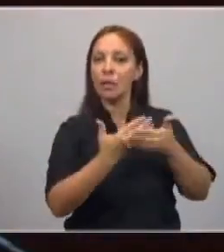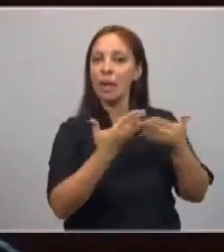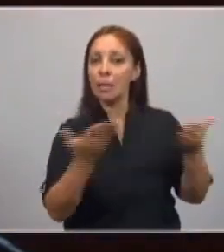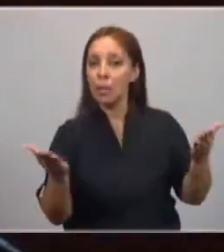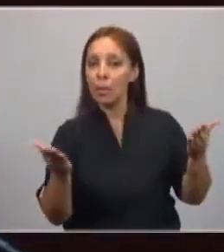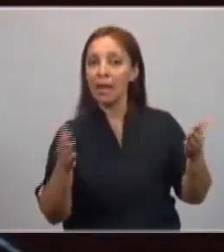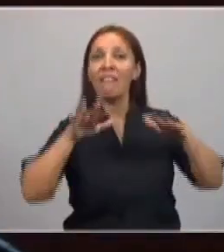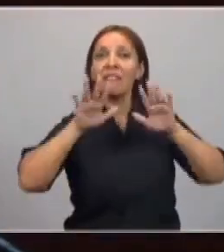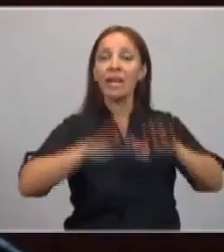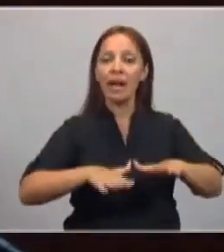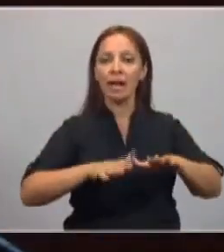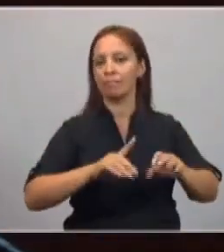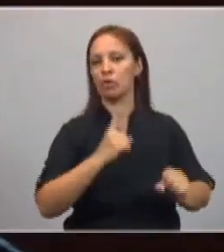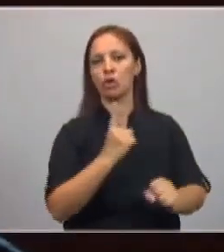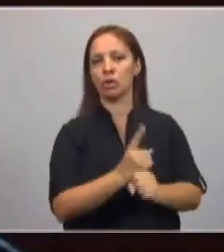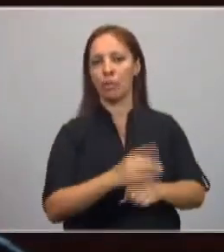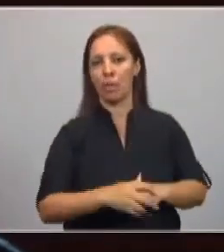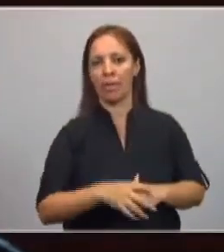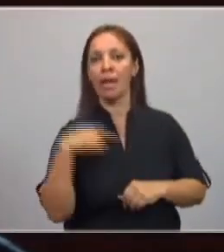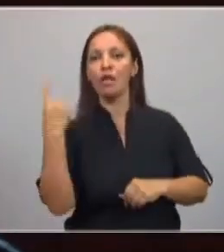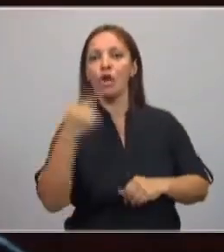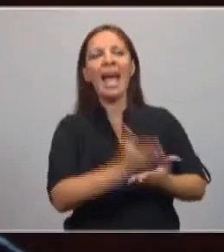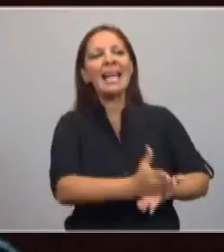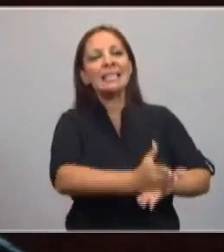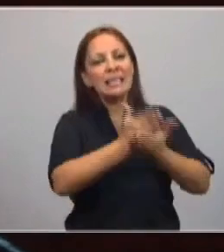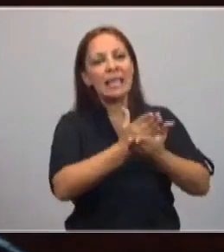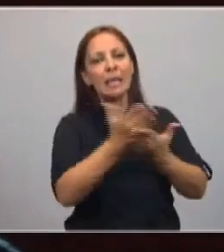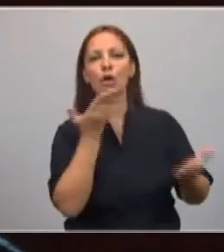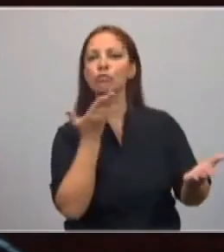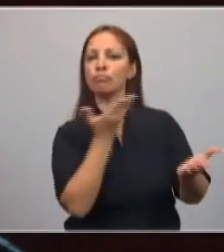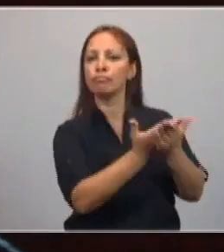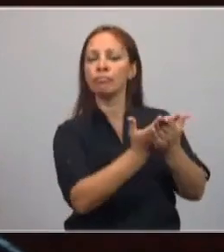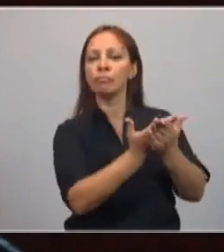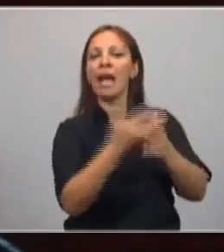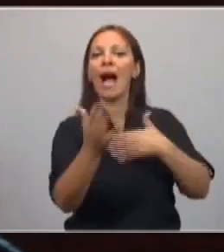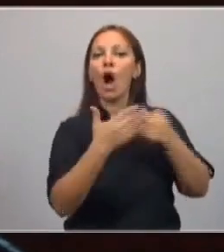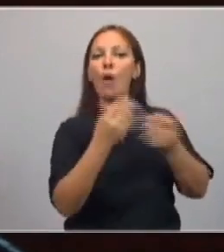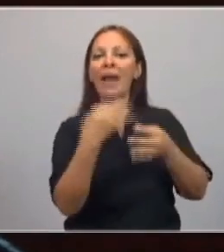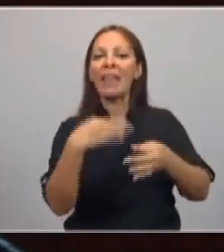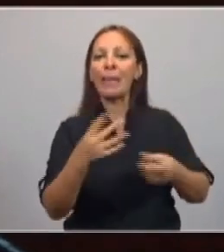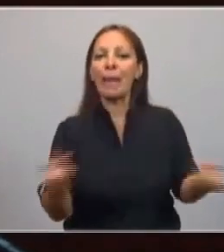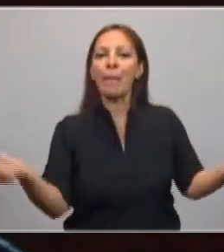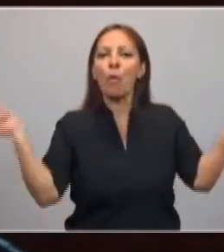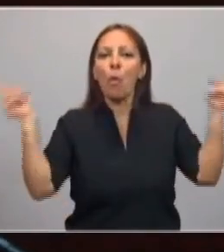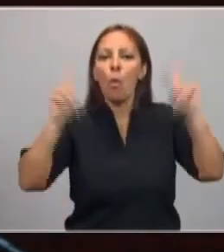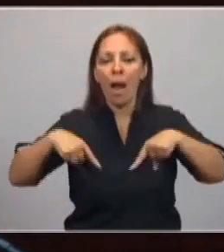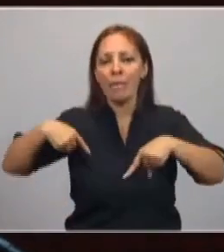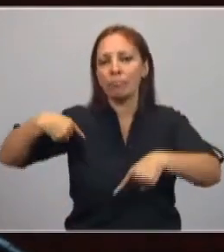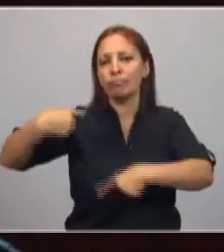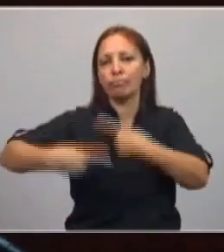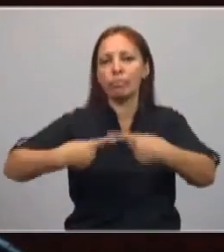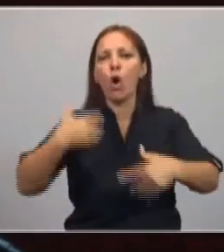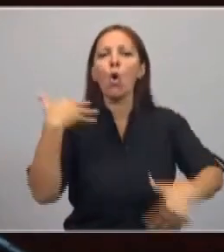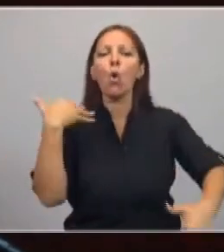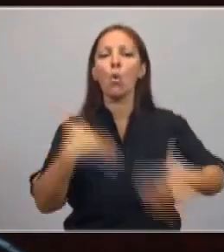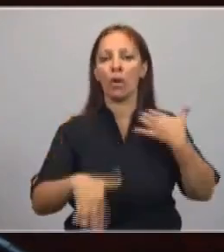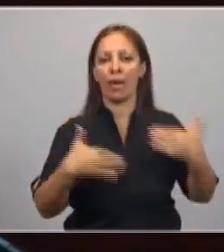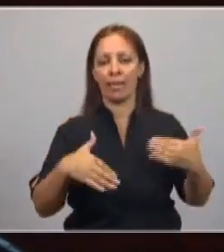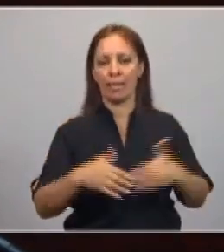puede frenar y exigimos las obras se tienen que reiniciar de manera